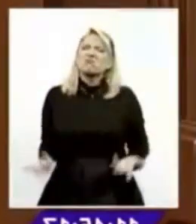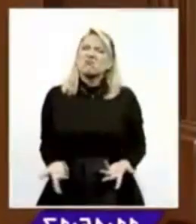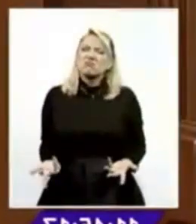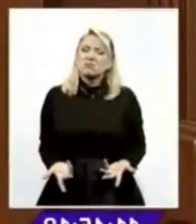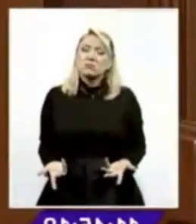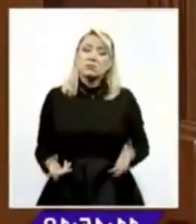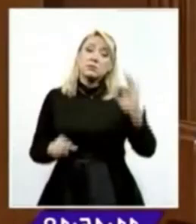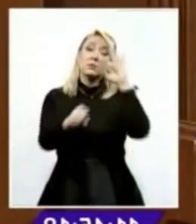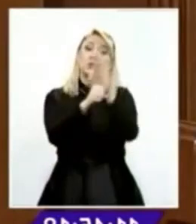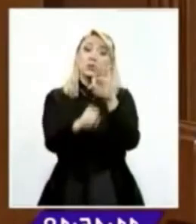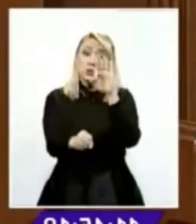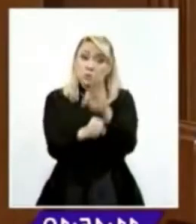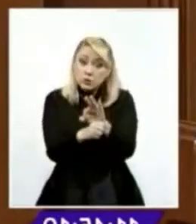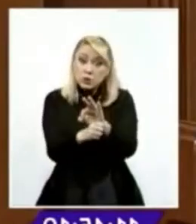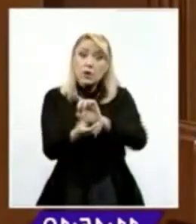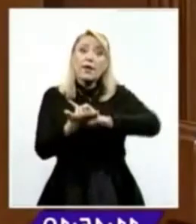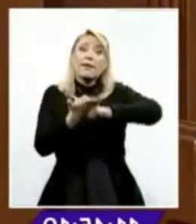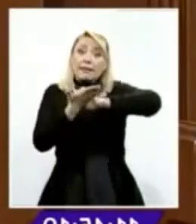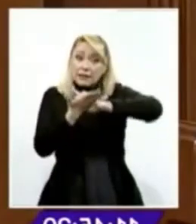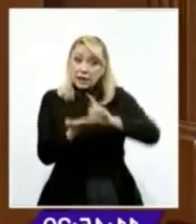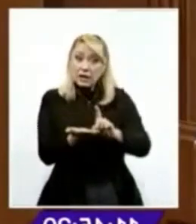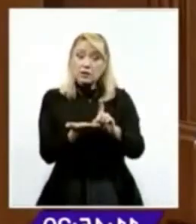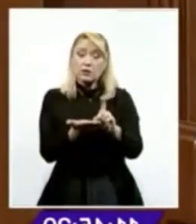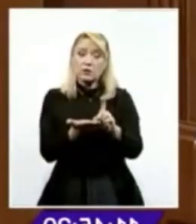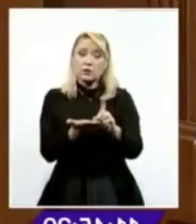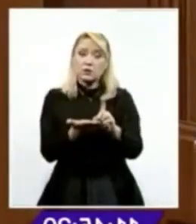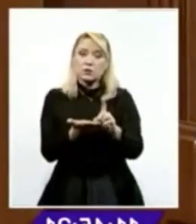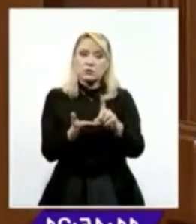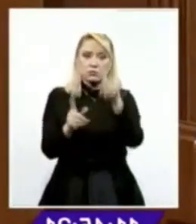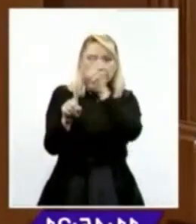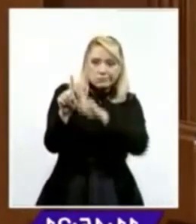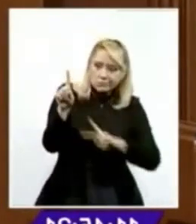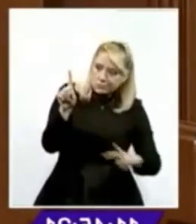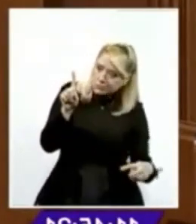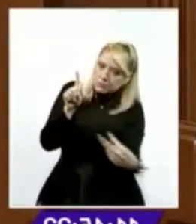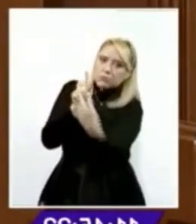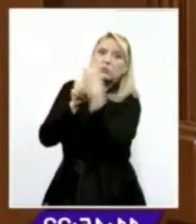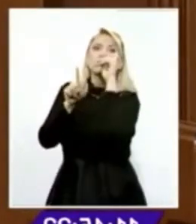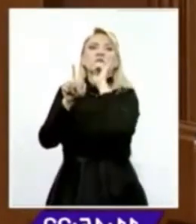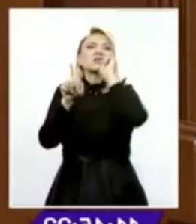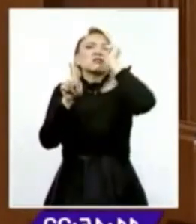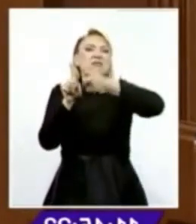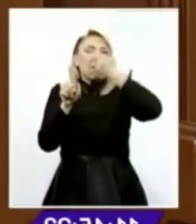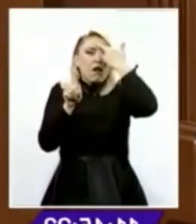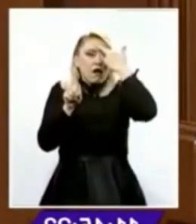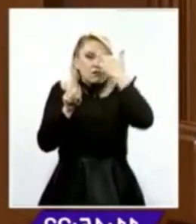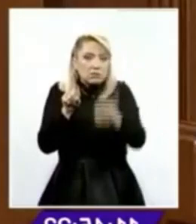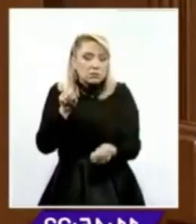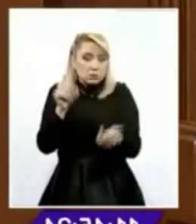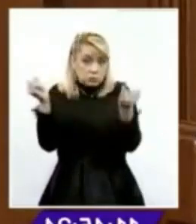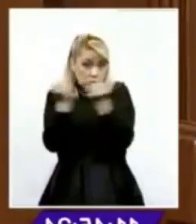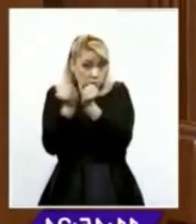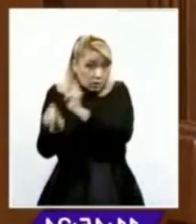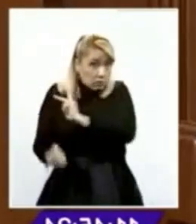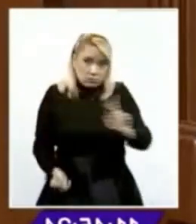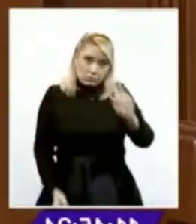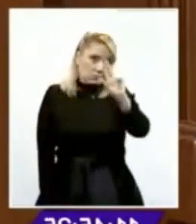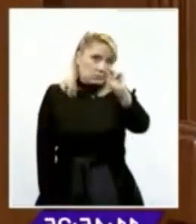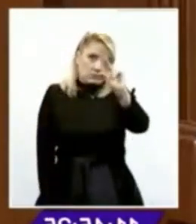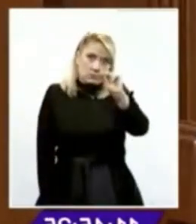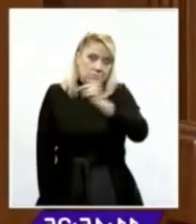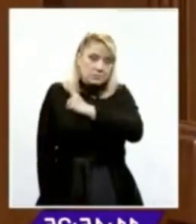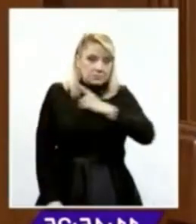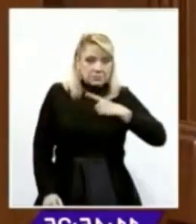la protección de estos derechos y la perspectiva de género permee no solo en los asuntos que